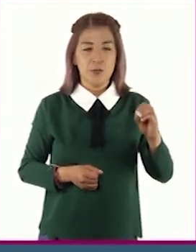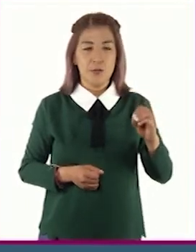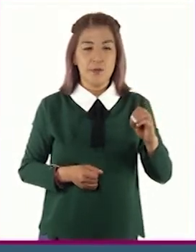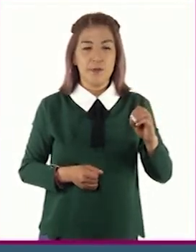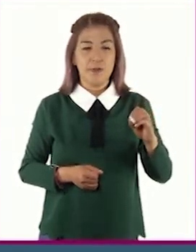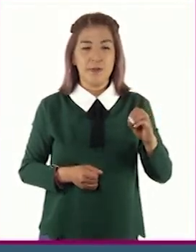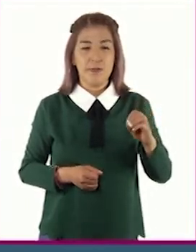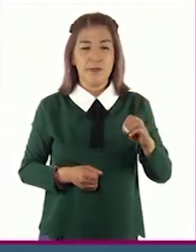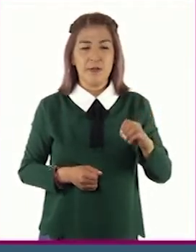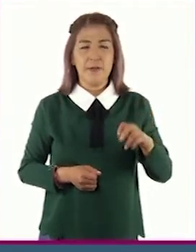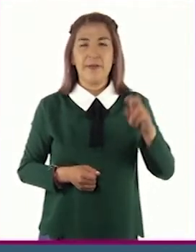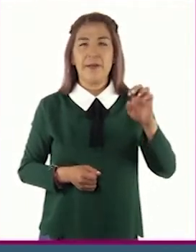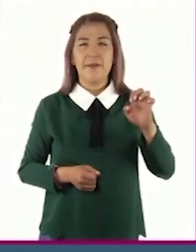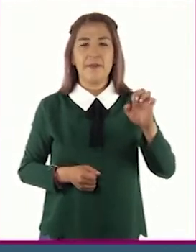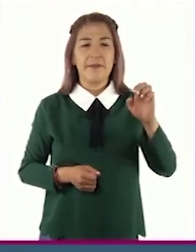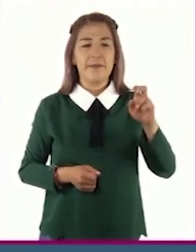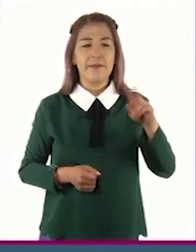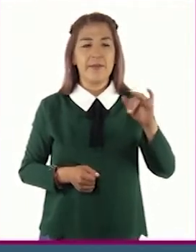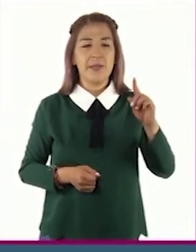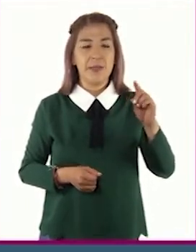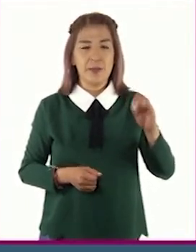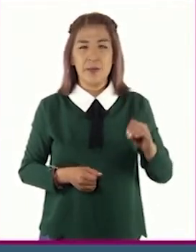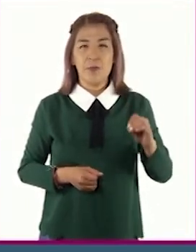rubidio, cesio